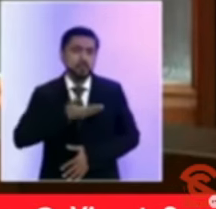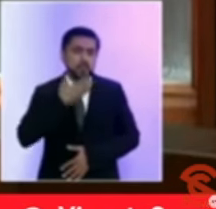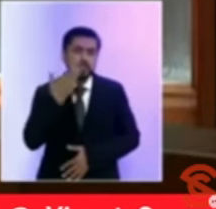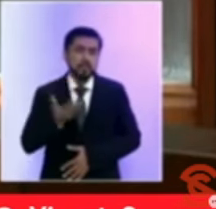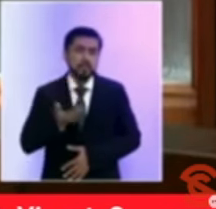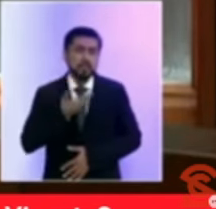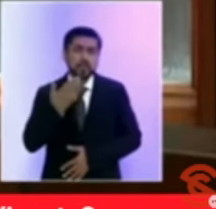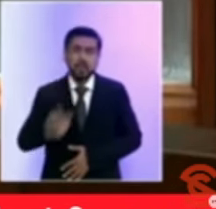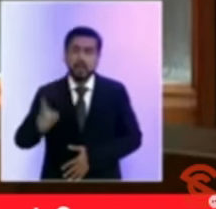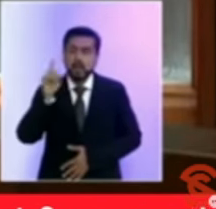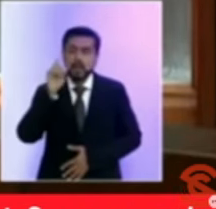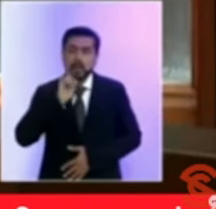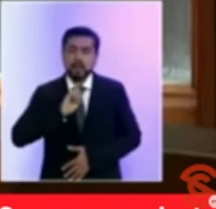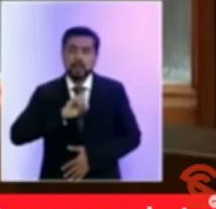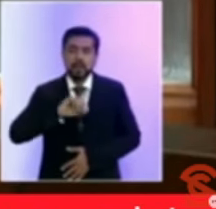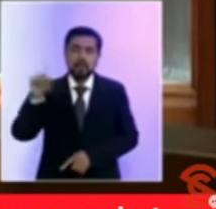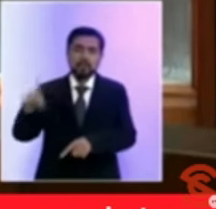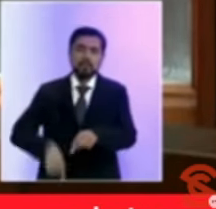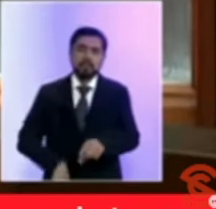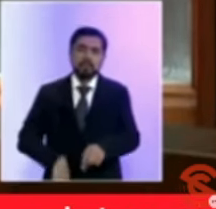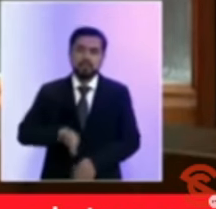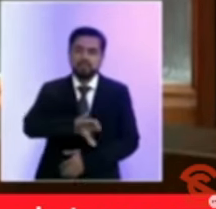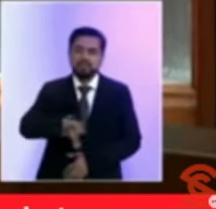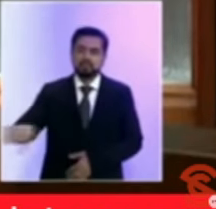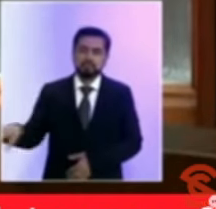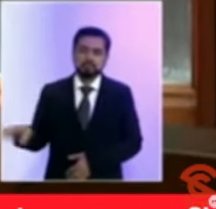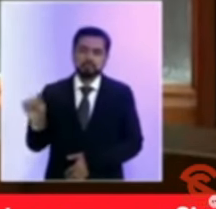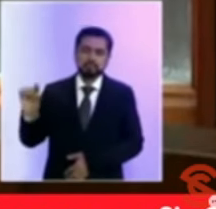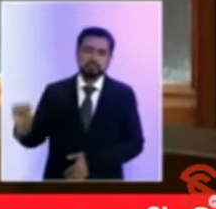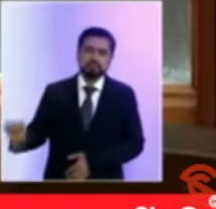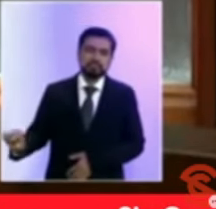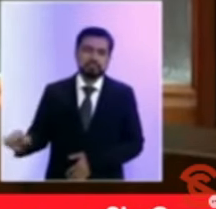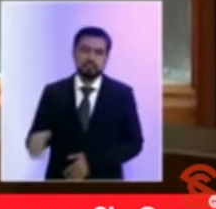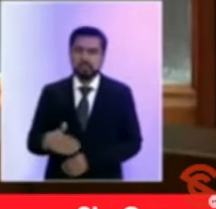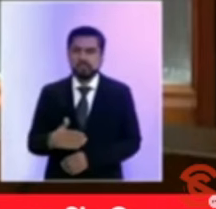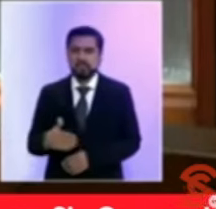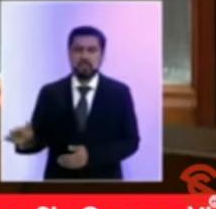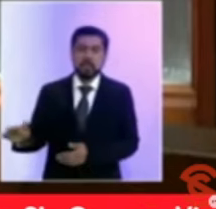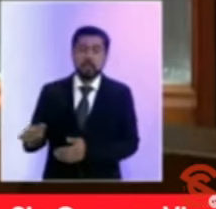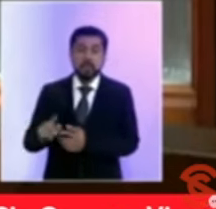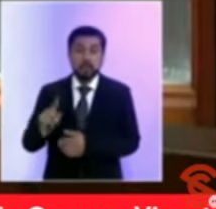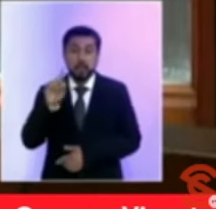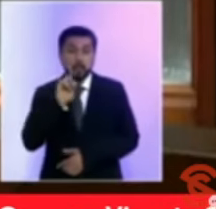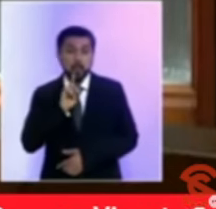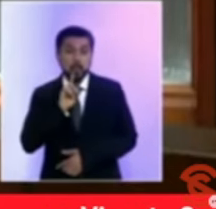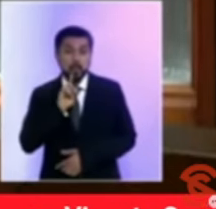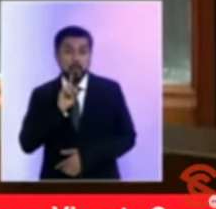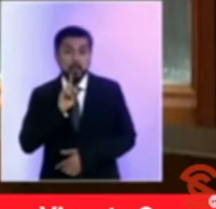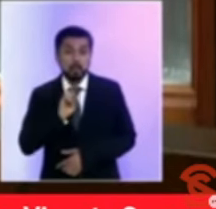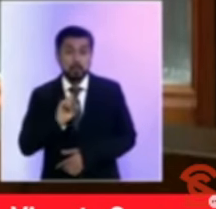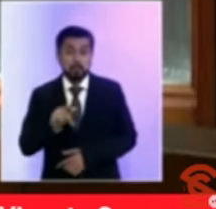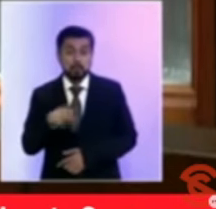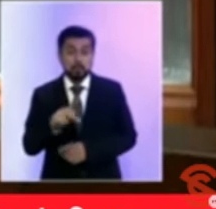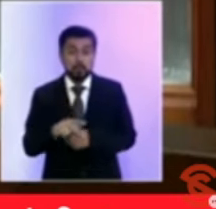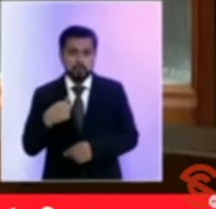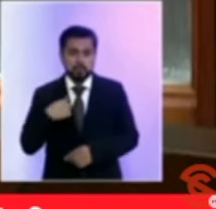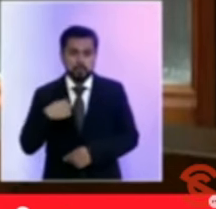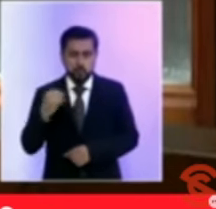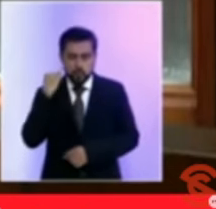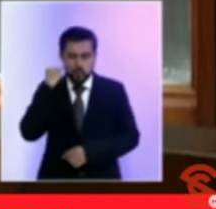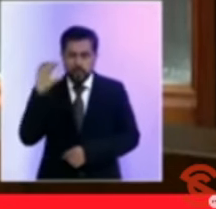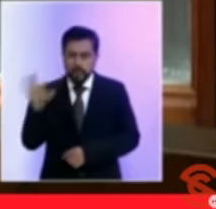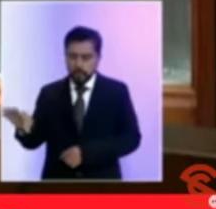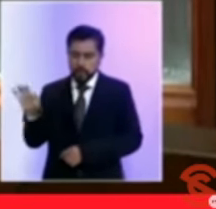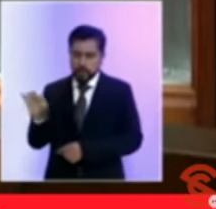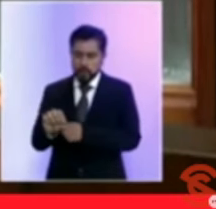mujeres de los cargos públicos y tal como lo sostuvo hermila Galindo a quien